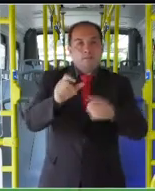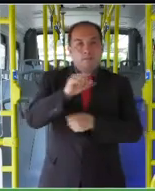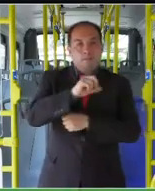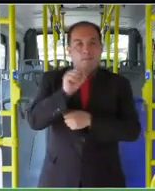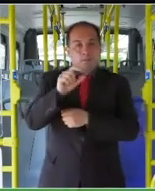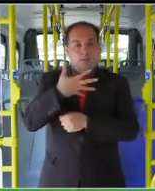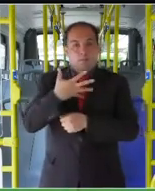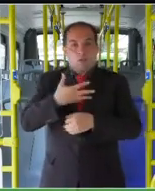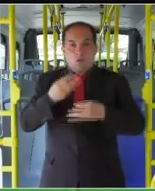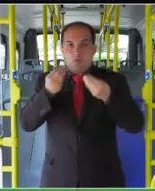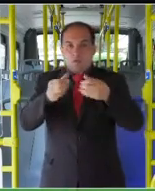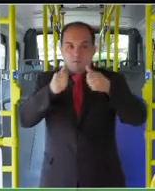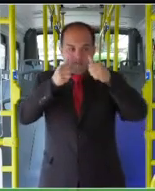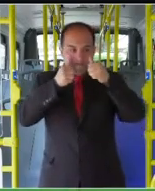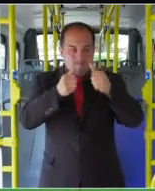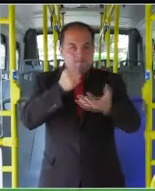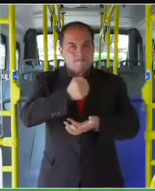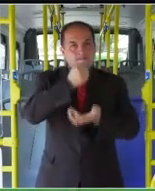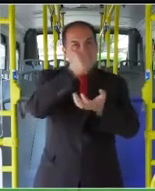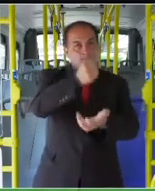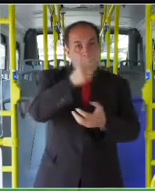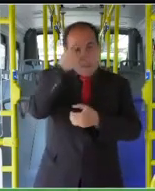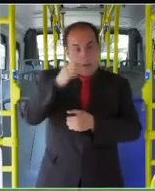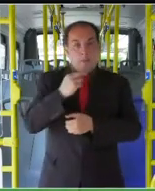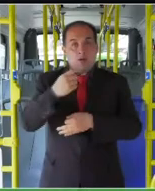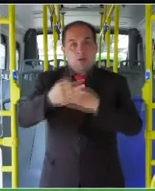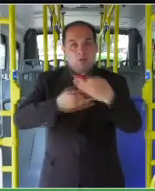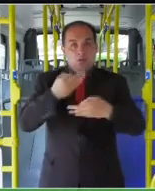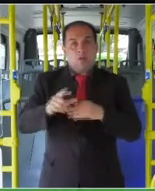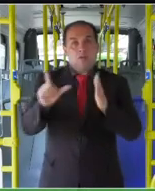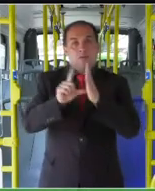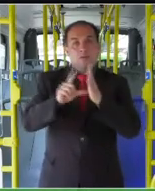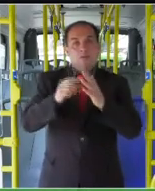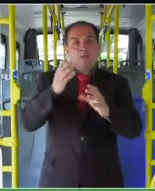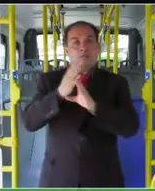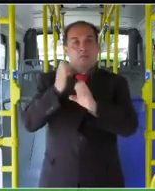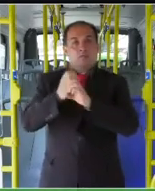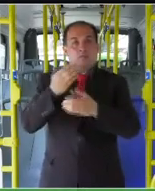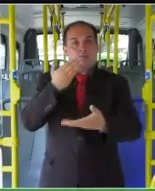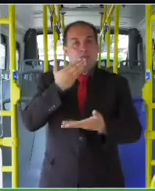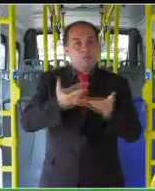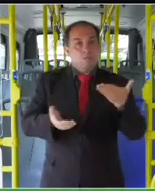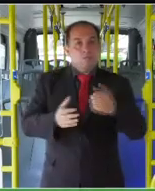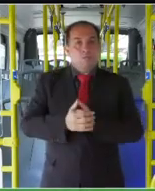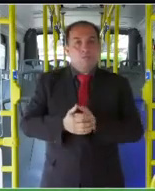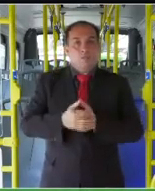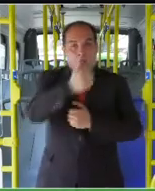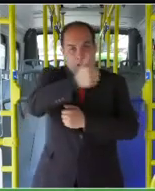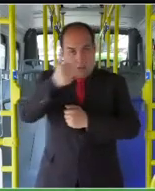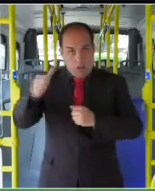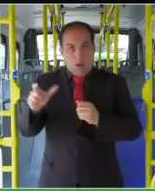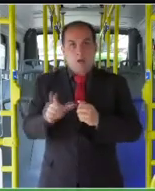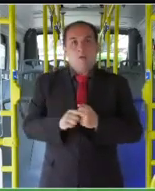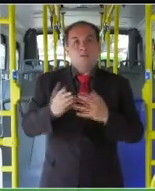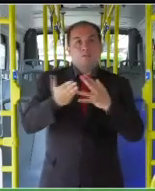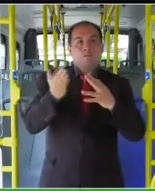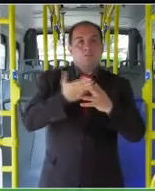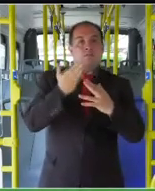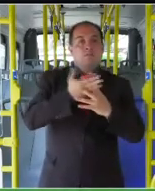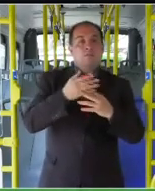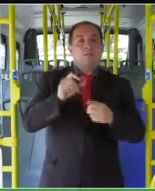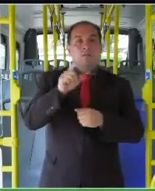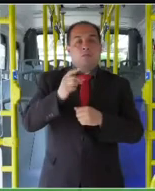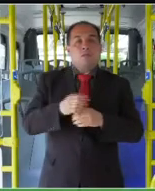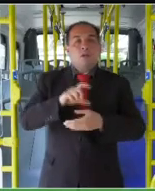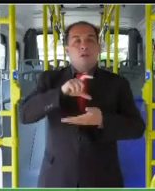mucho recurso para mejorar todas las líneas de Metrobús actuales, sus estaciones, la compra tanto de